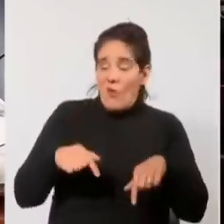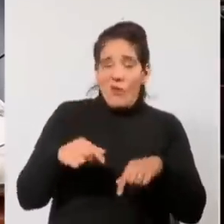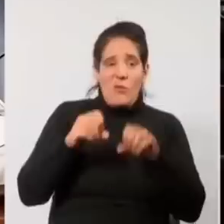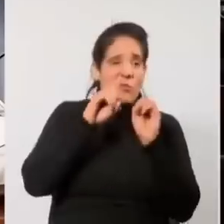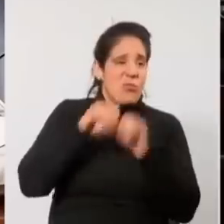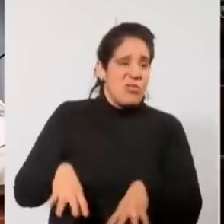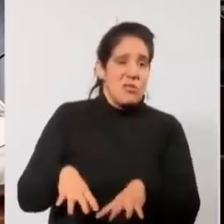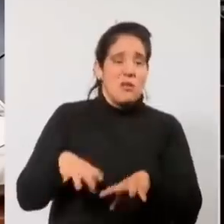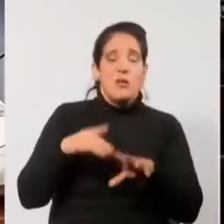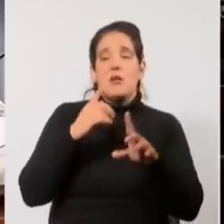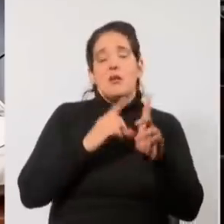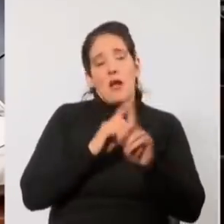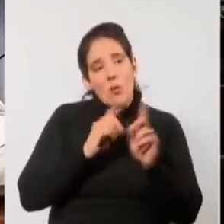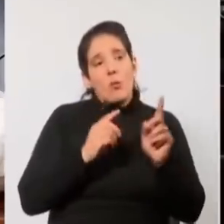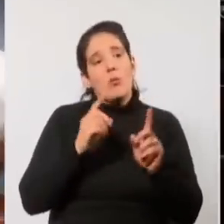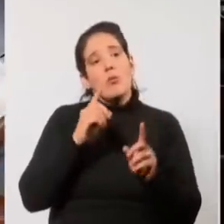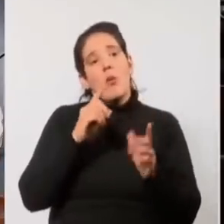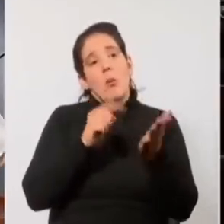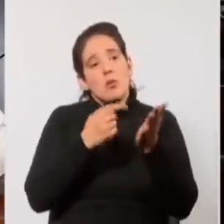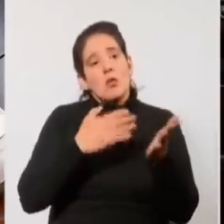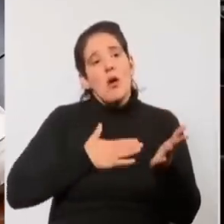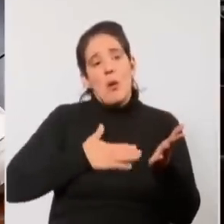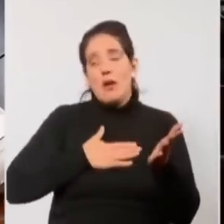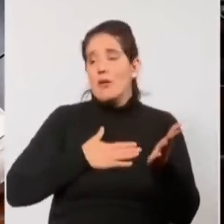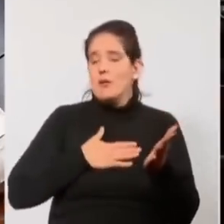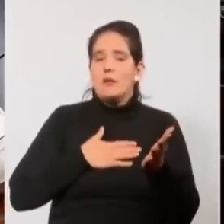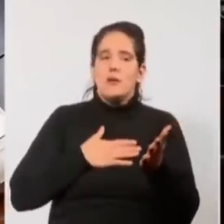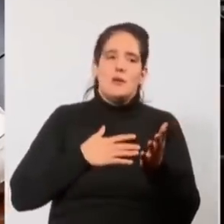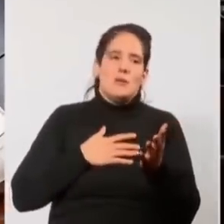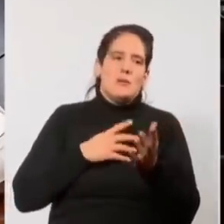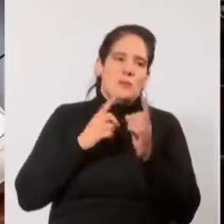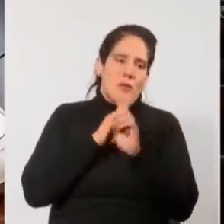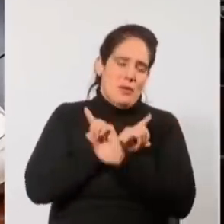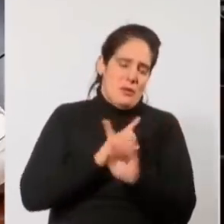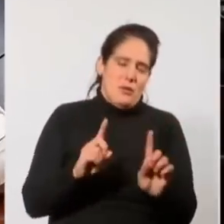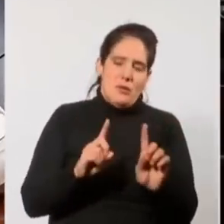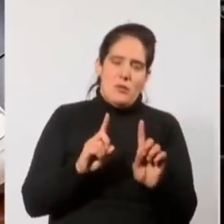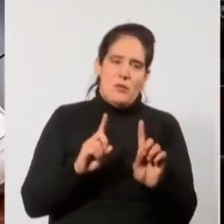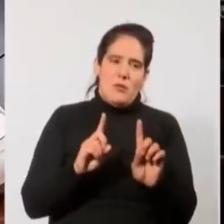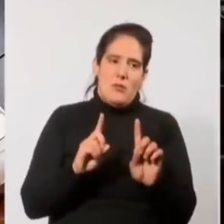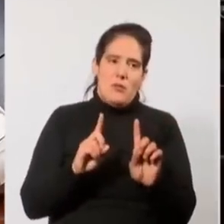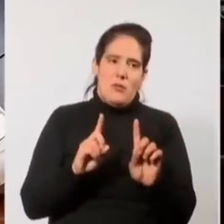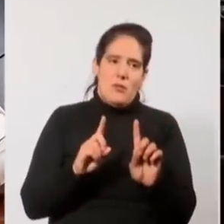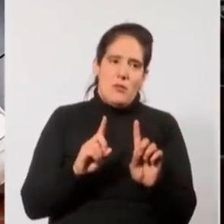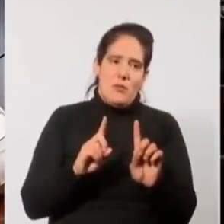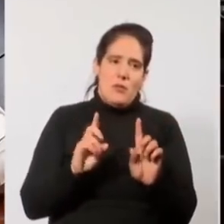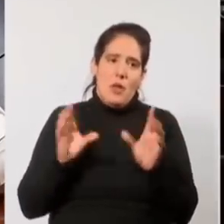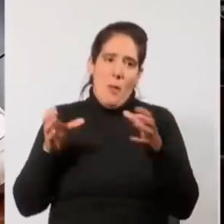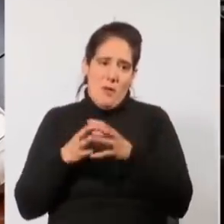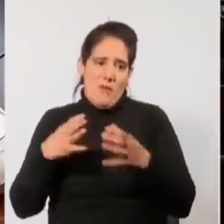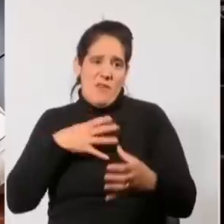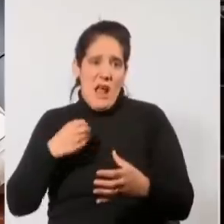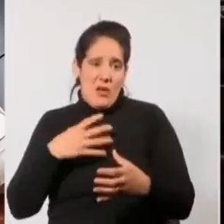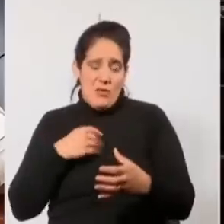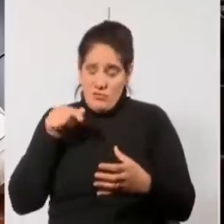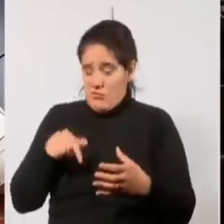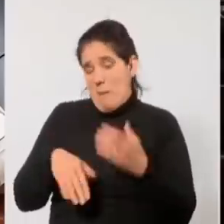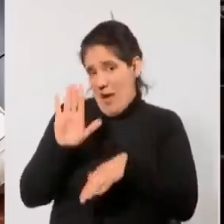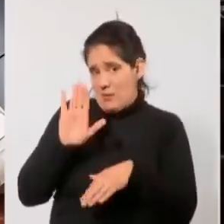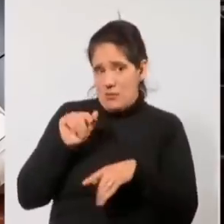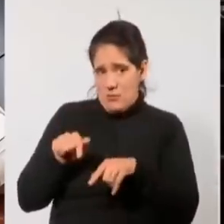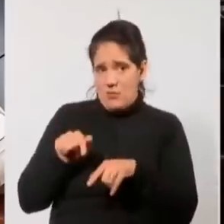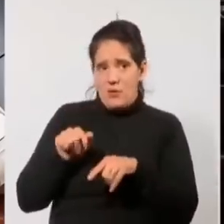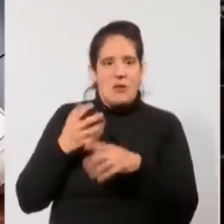sí, en algunos puntos ponernos de acuerdo, pero deliberadamente la fuerza del Partido Nacional